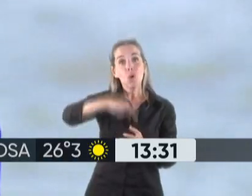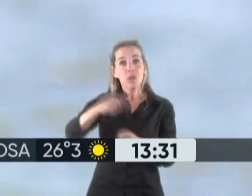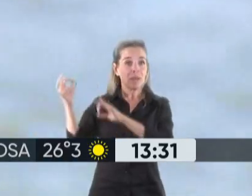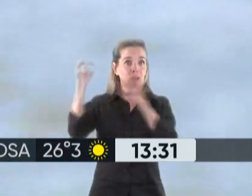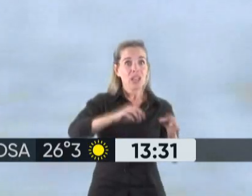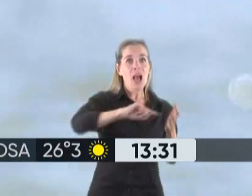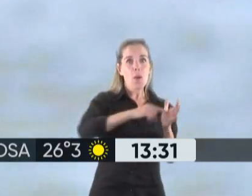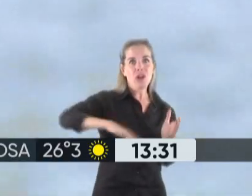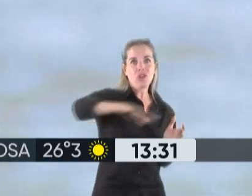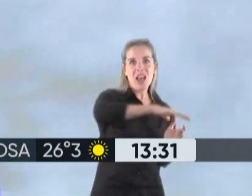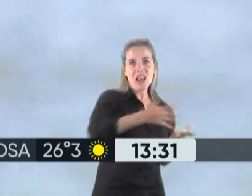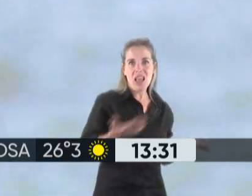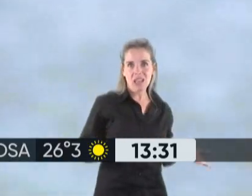Aires.